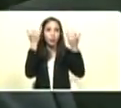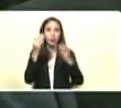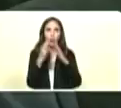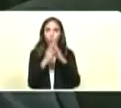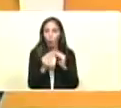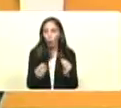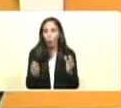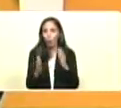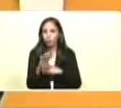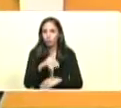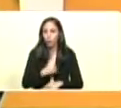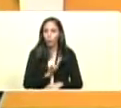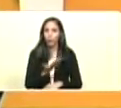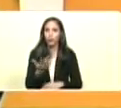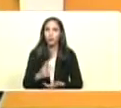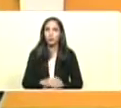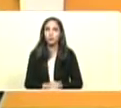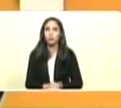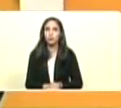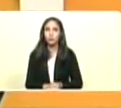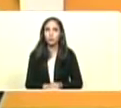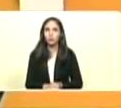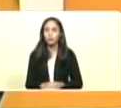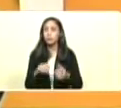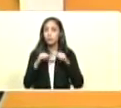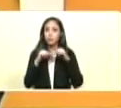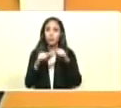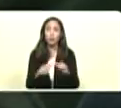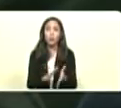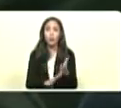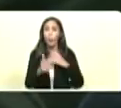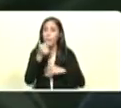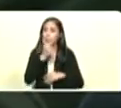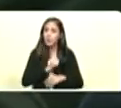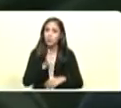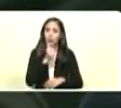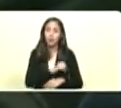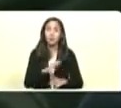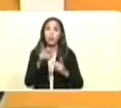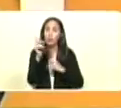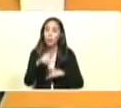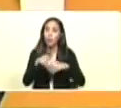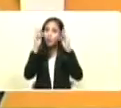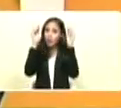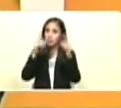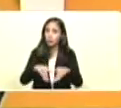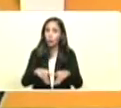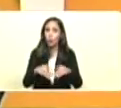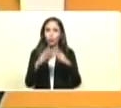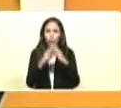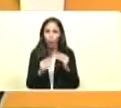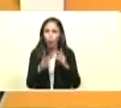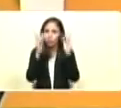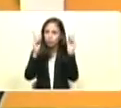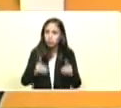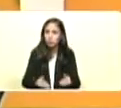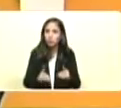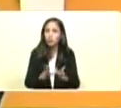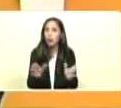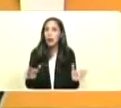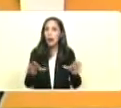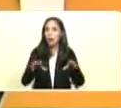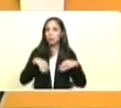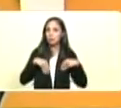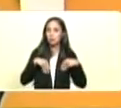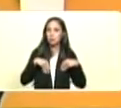audaces, ingeniosos, perseverantes, decididos. No podemos quedarnos en el